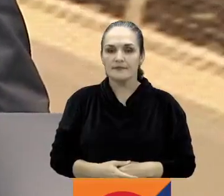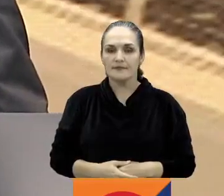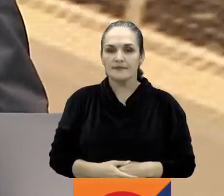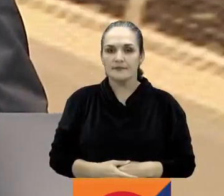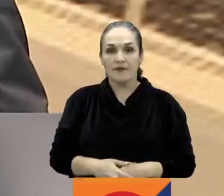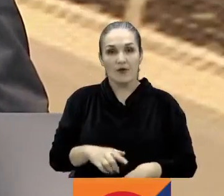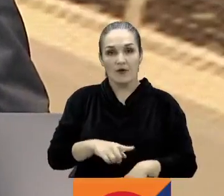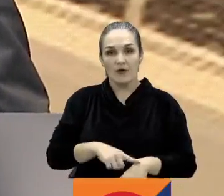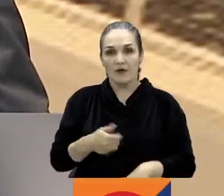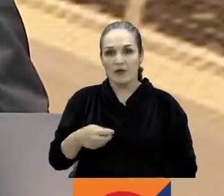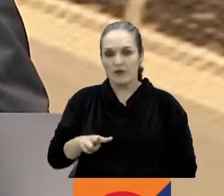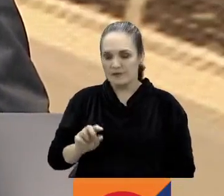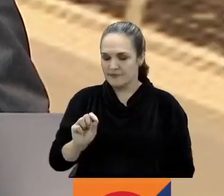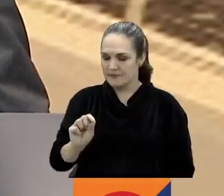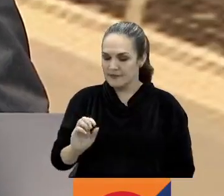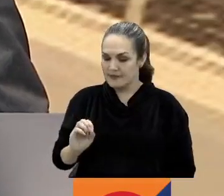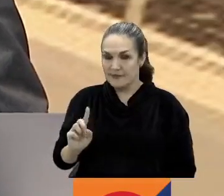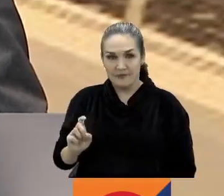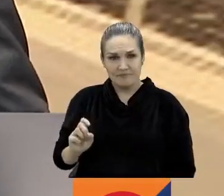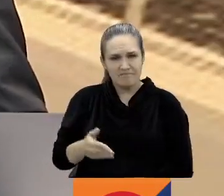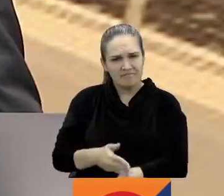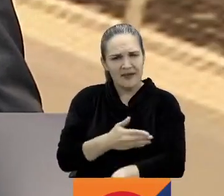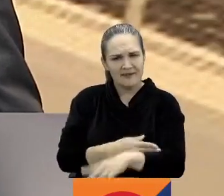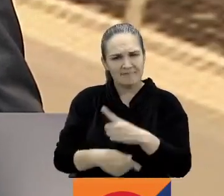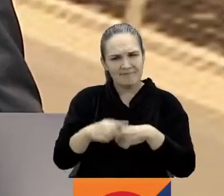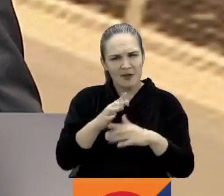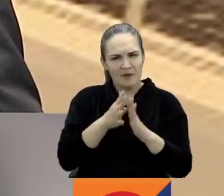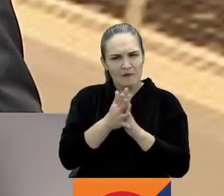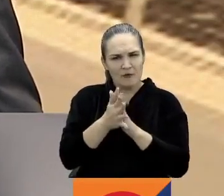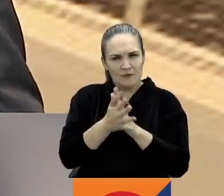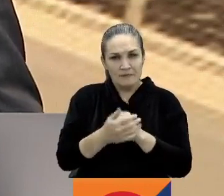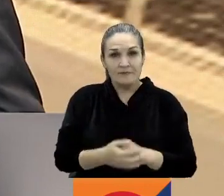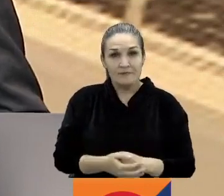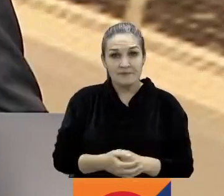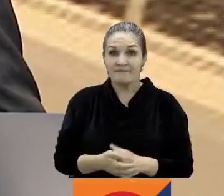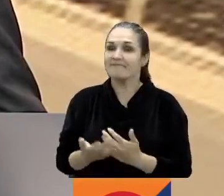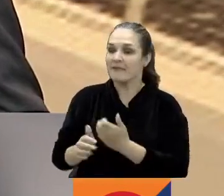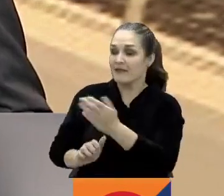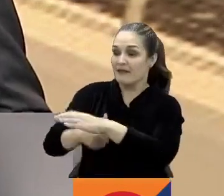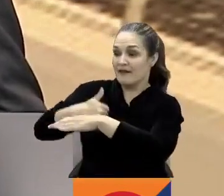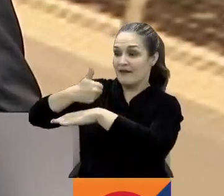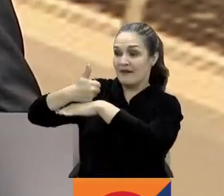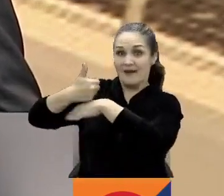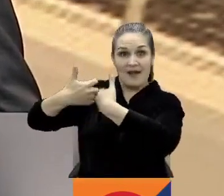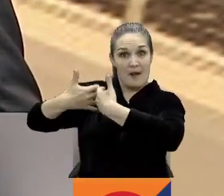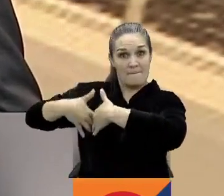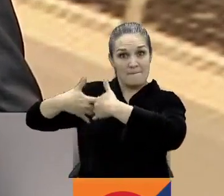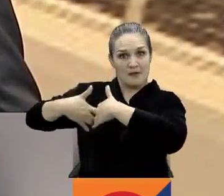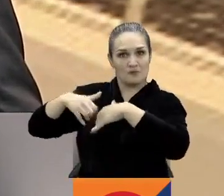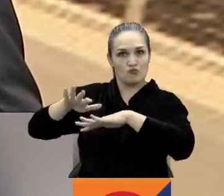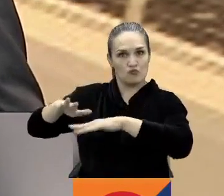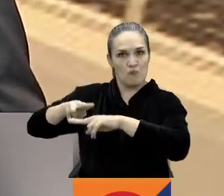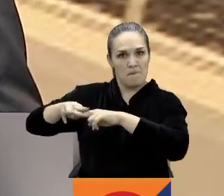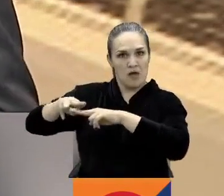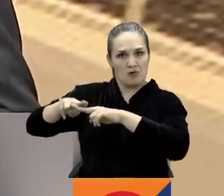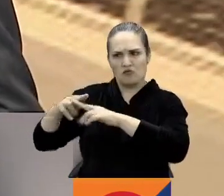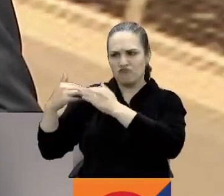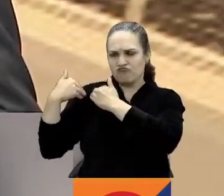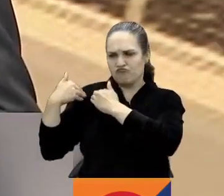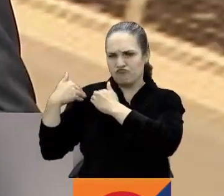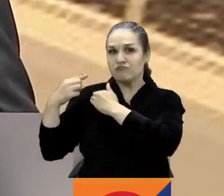12-6 minutos ampliamos la noticia con la que iniciamos la emisión primera entrevista del gerente de la empresa metro tras el pacto de la orinoquía